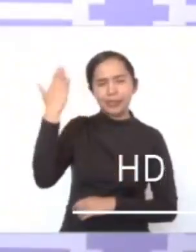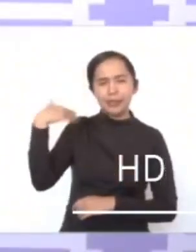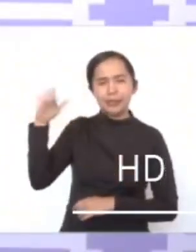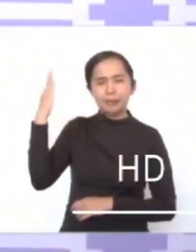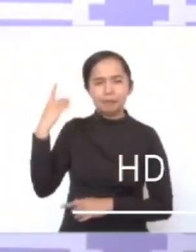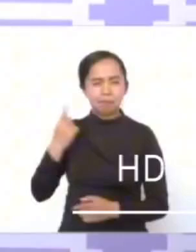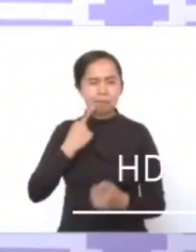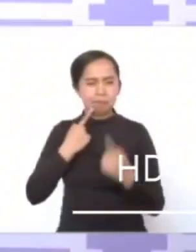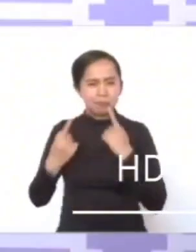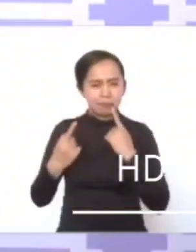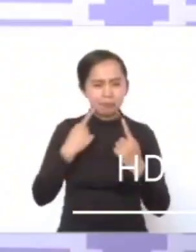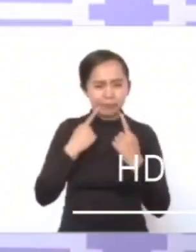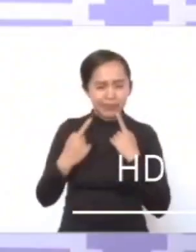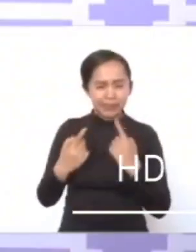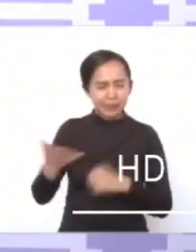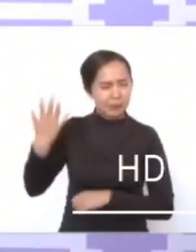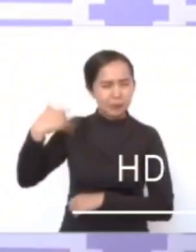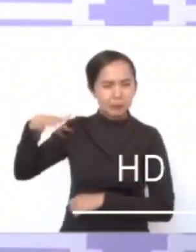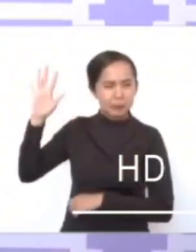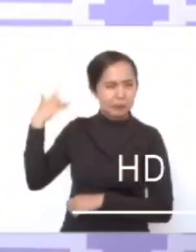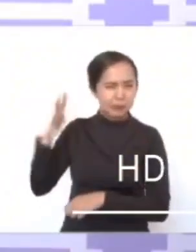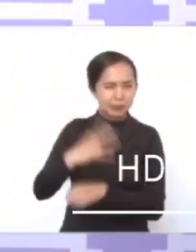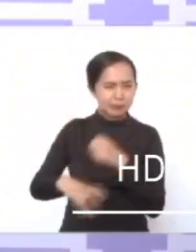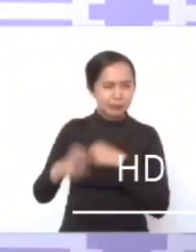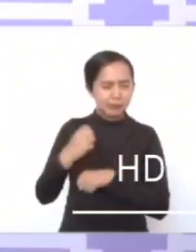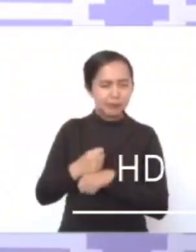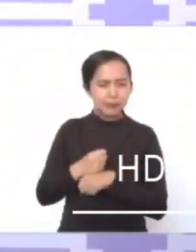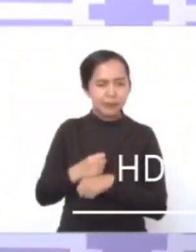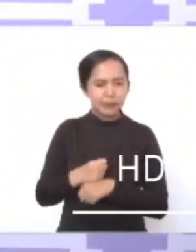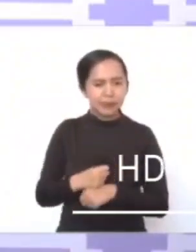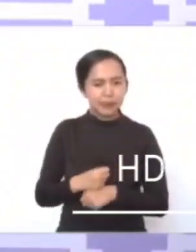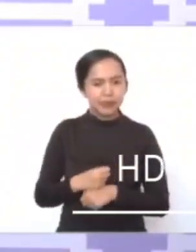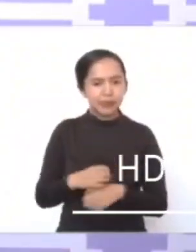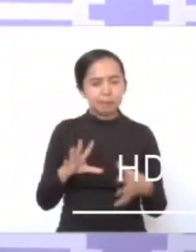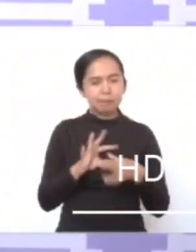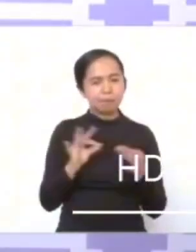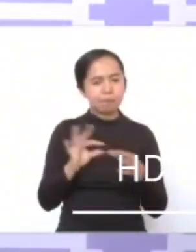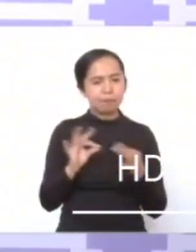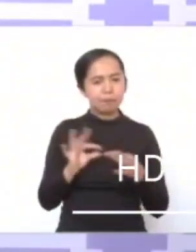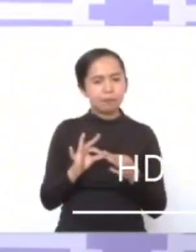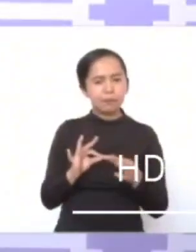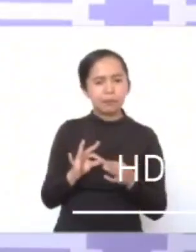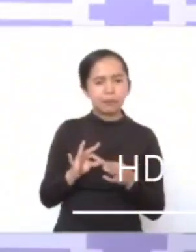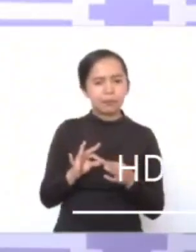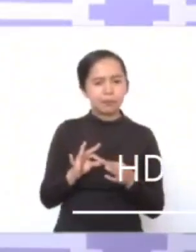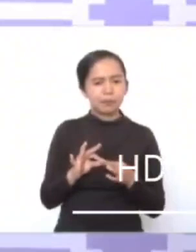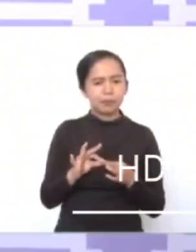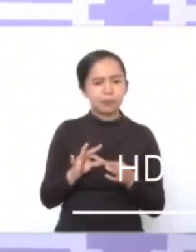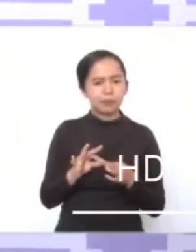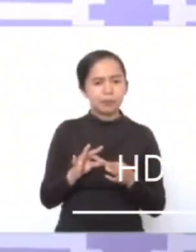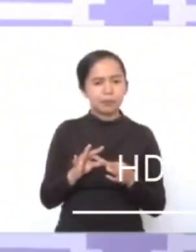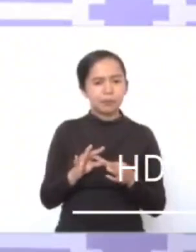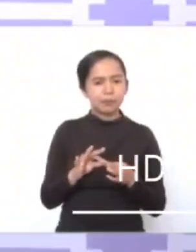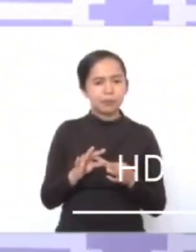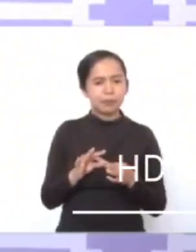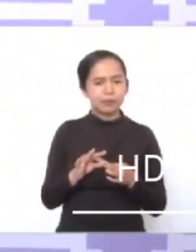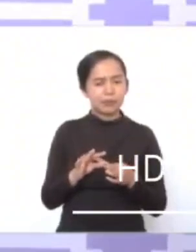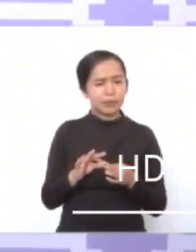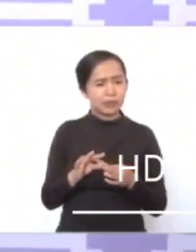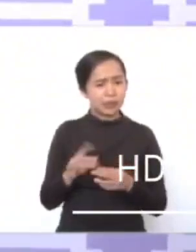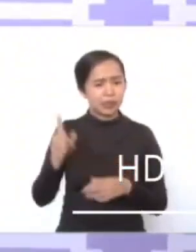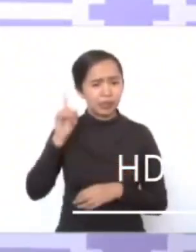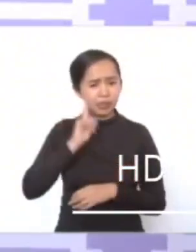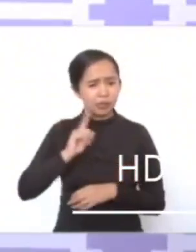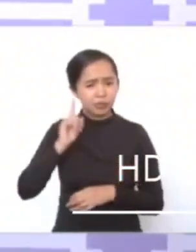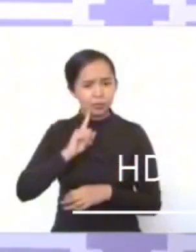decía hace muchos años, se hablaba de la cuota de las mujeres que debían